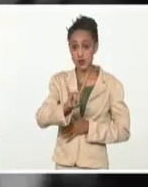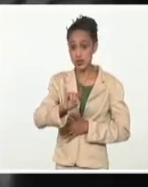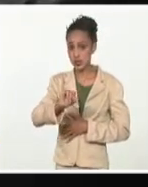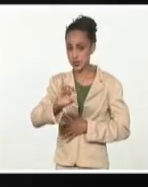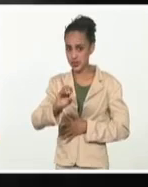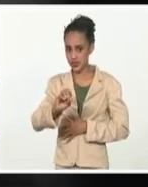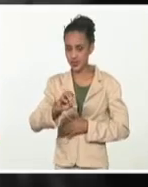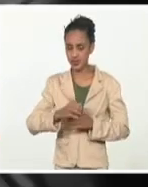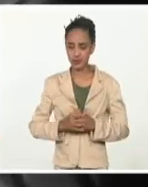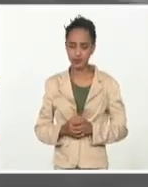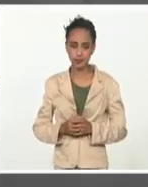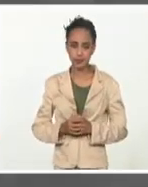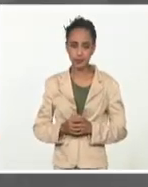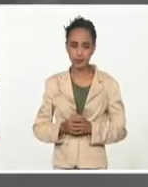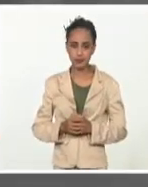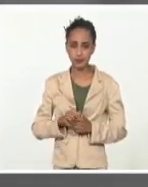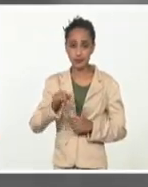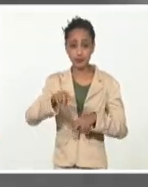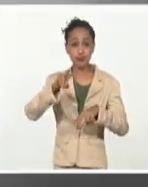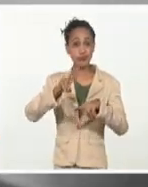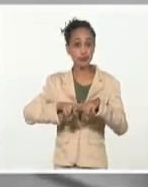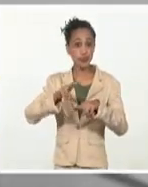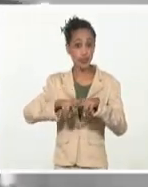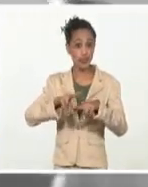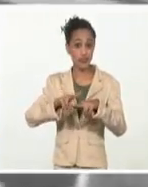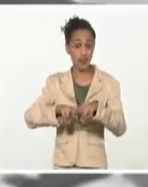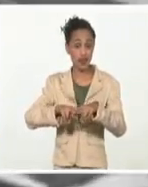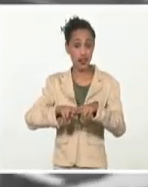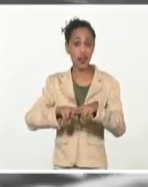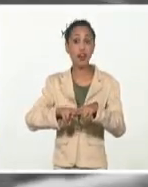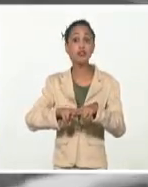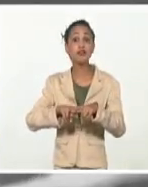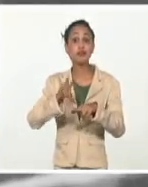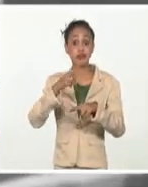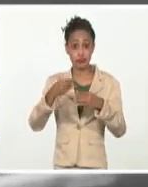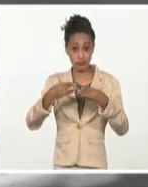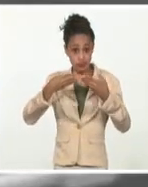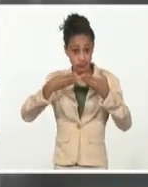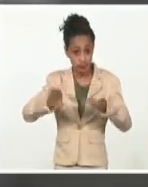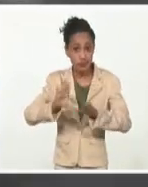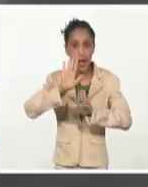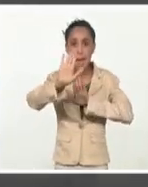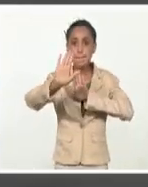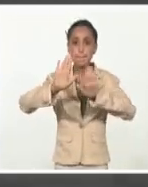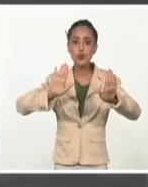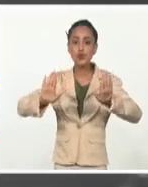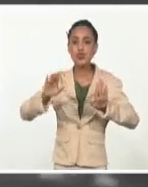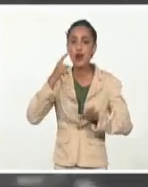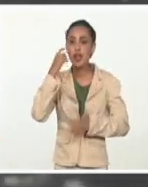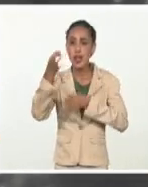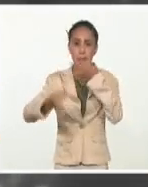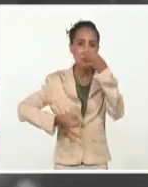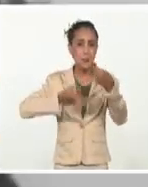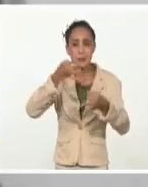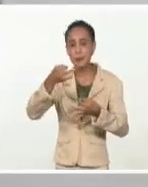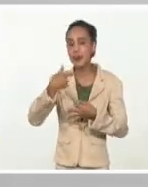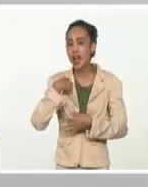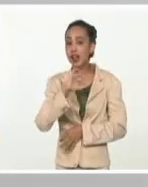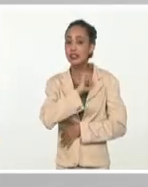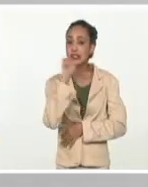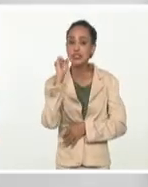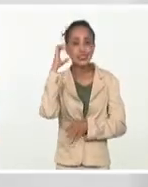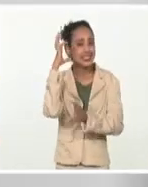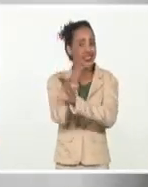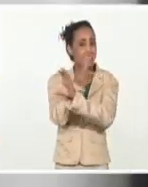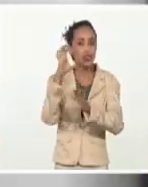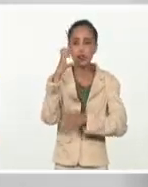1960. En La Habana se inauguraba una exposición de los logros económicos, científicos y técnicos de